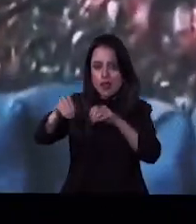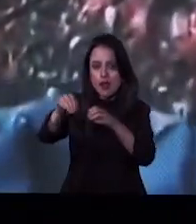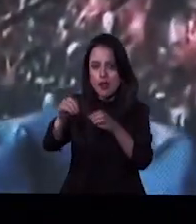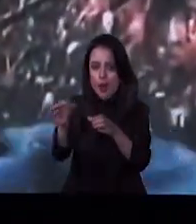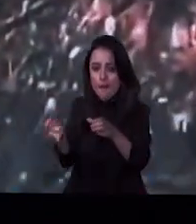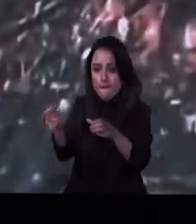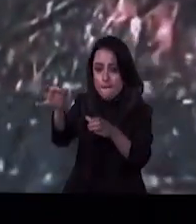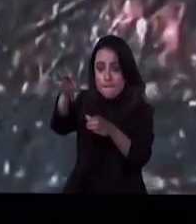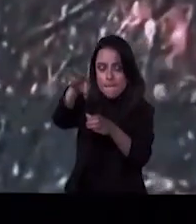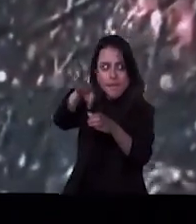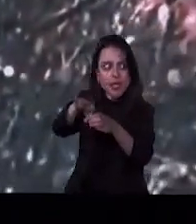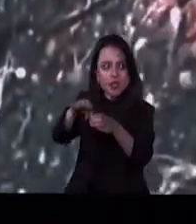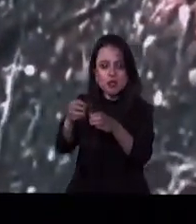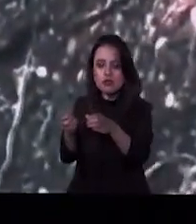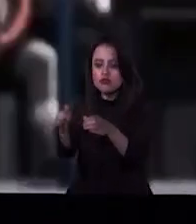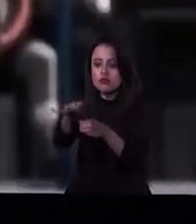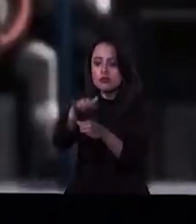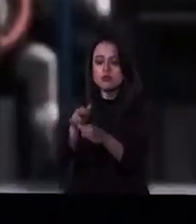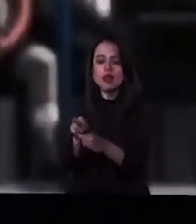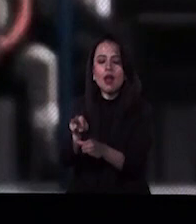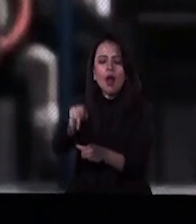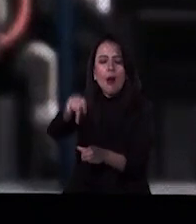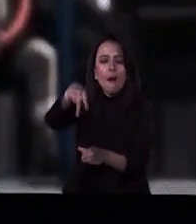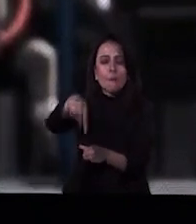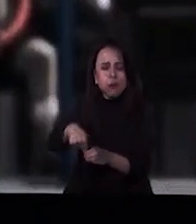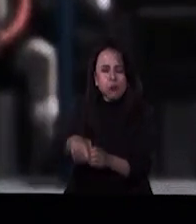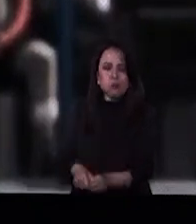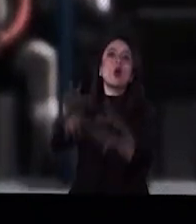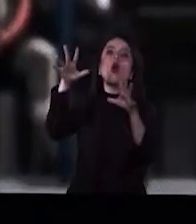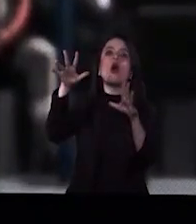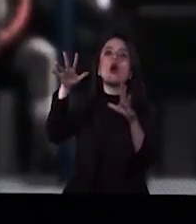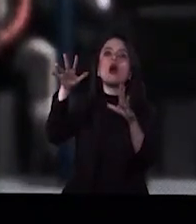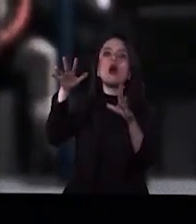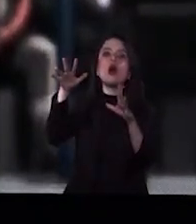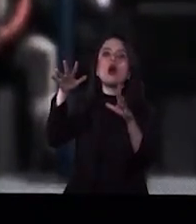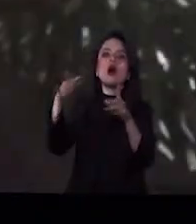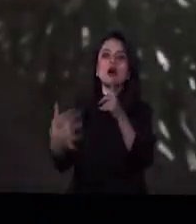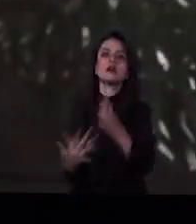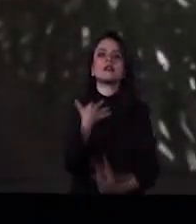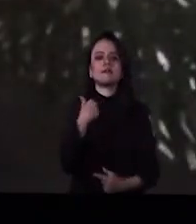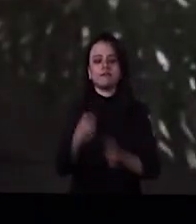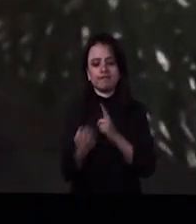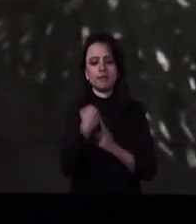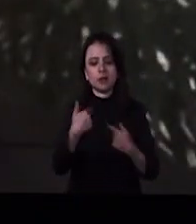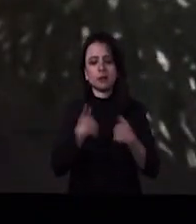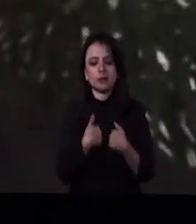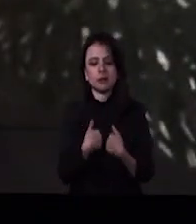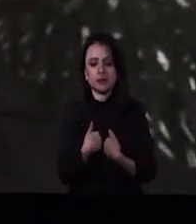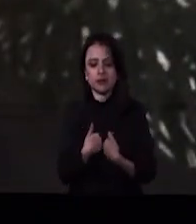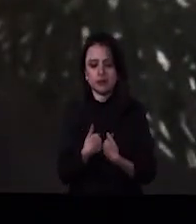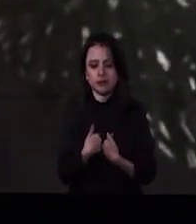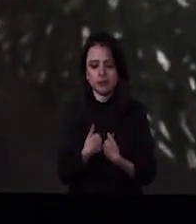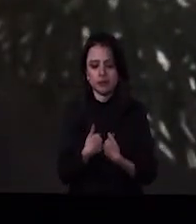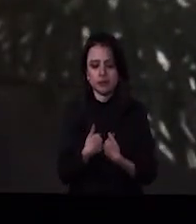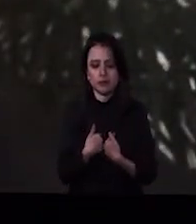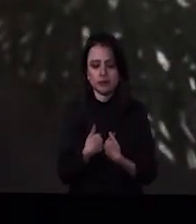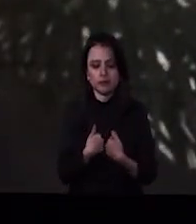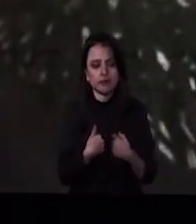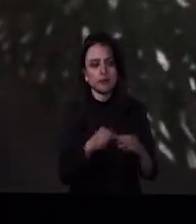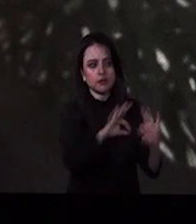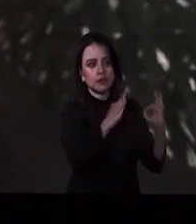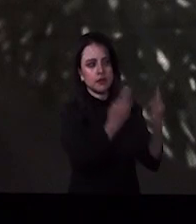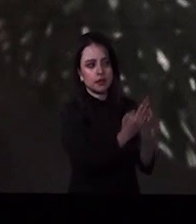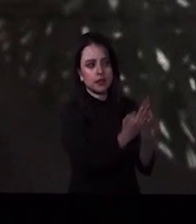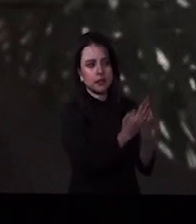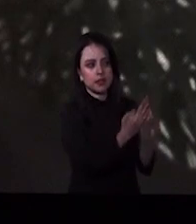derecho tras pisar este artefacto explosivo que me marcó la vida, que fue una marcación para mi familia, para